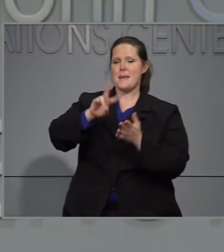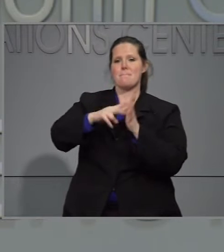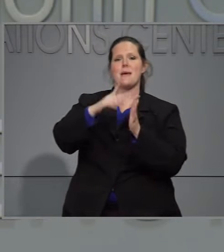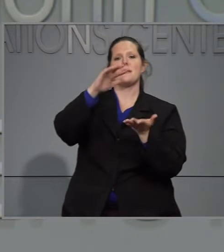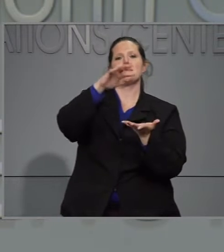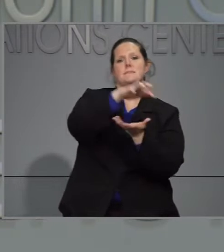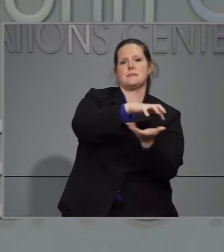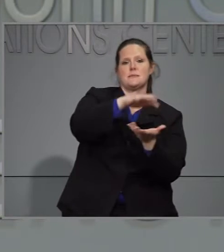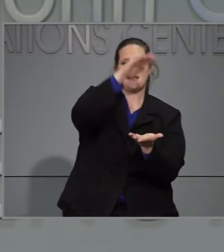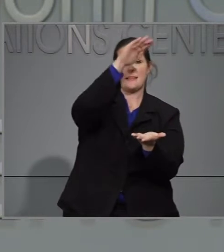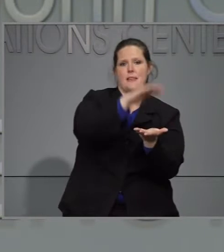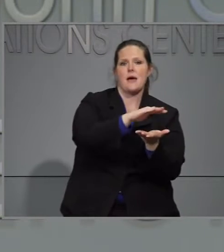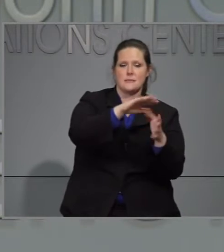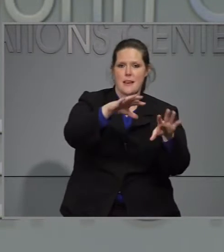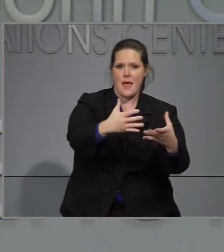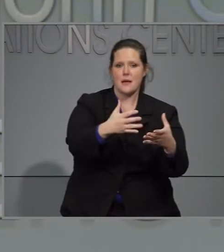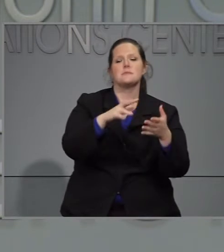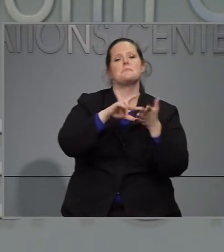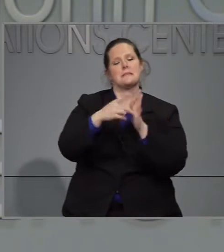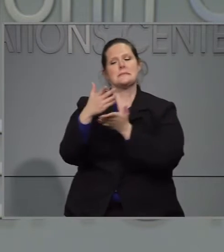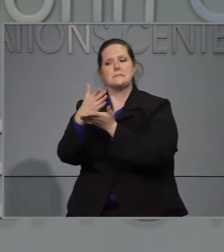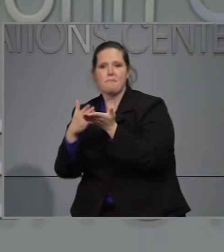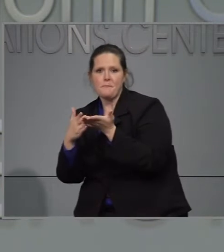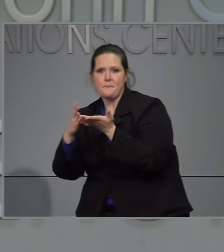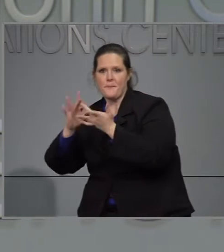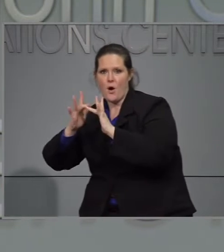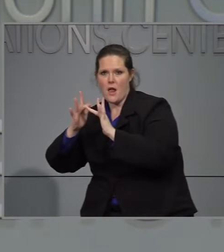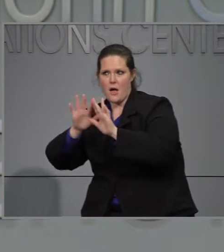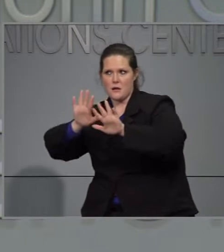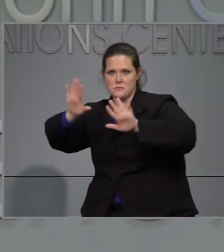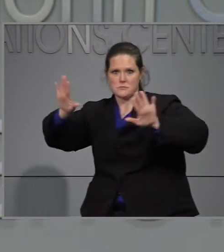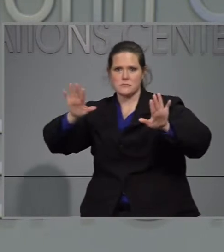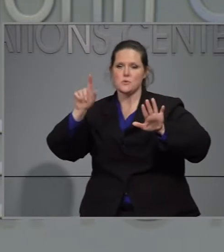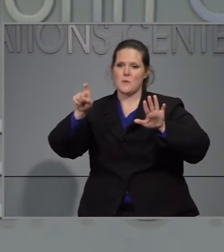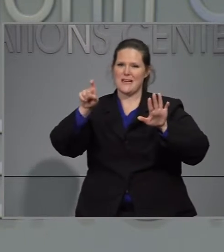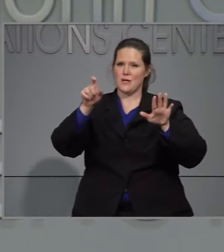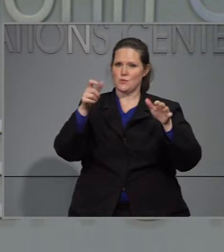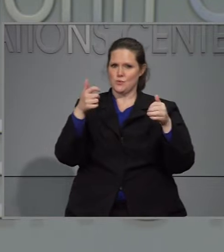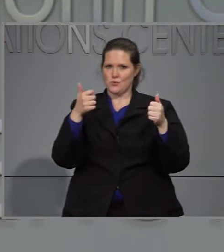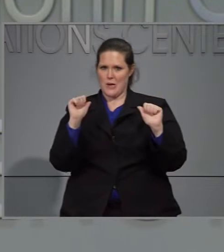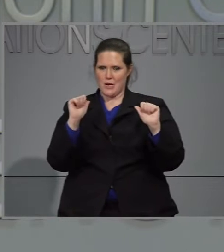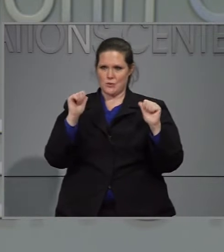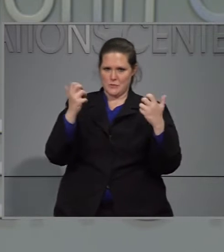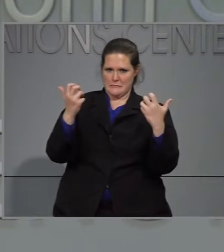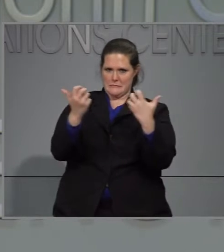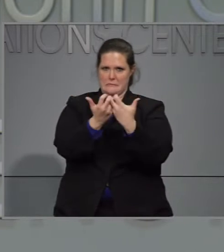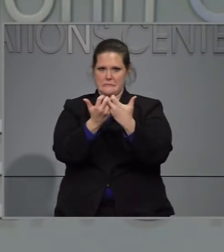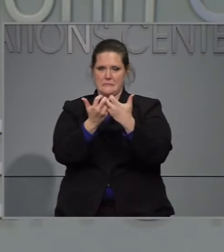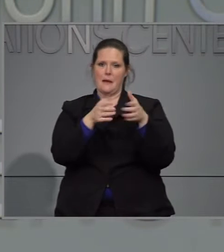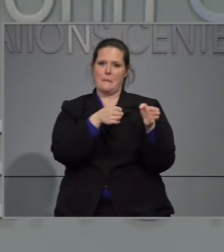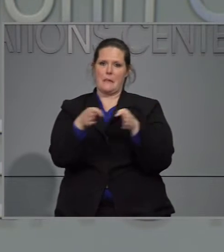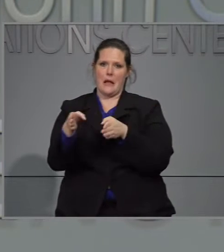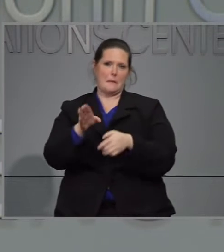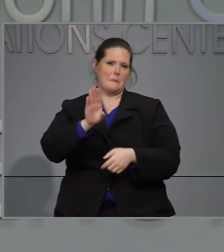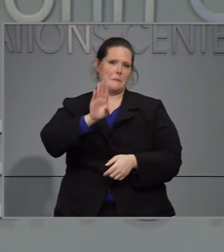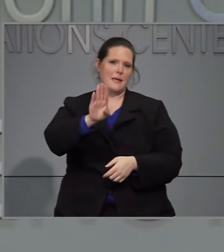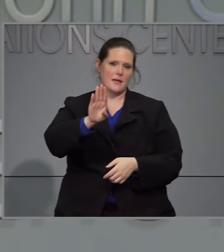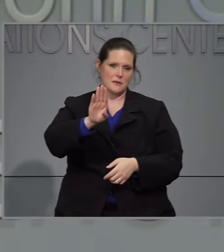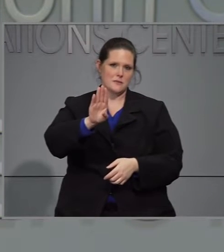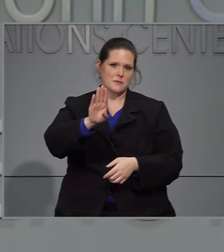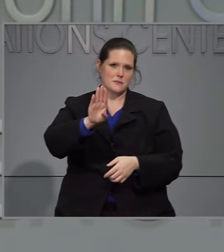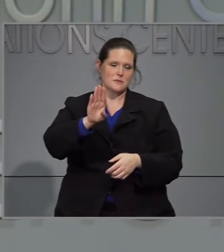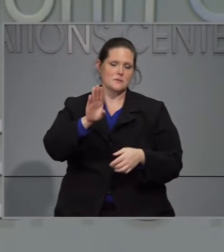instrucción remoto siempre. Entonces, necesitamos que eso sea lo mejor posible y tratar de equipar a nuestros maestros con